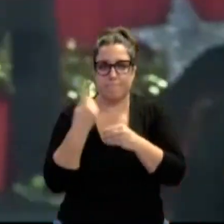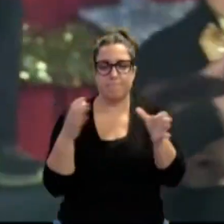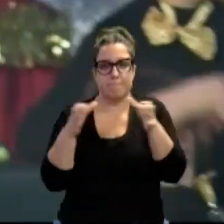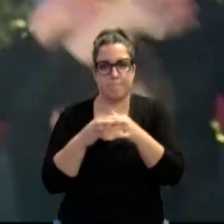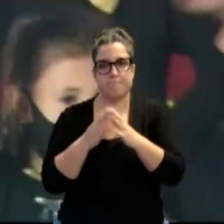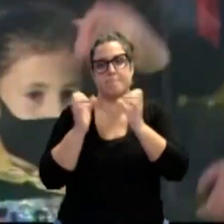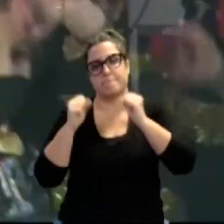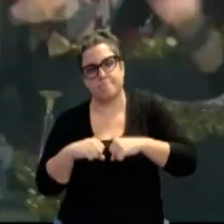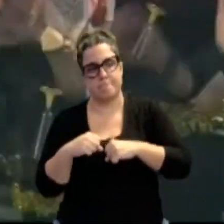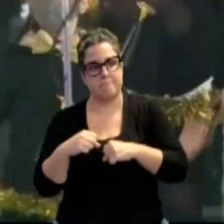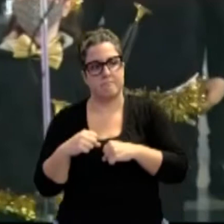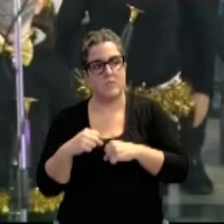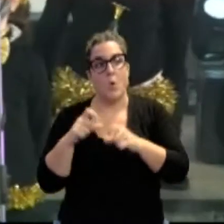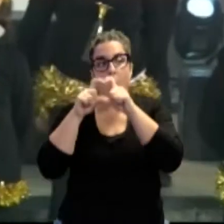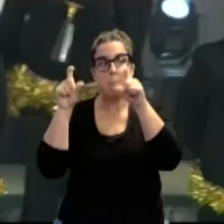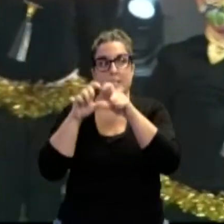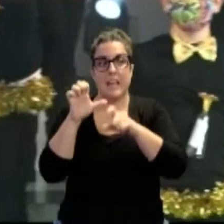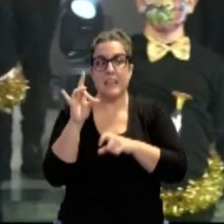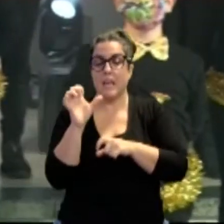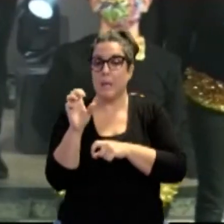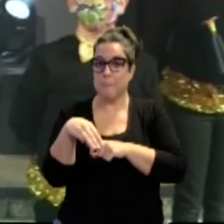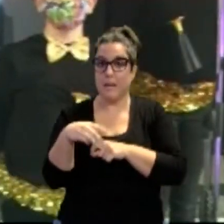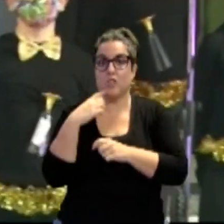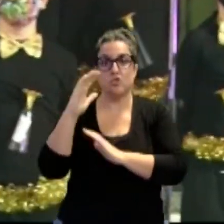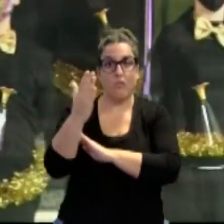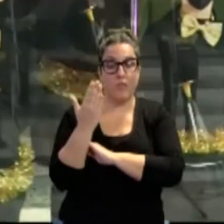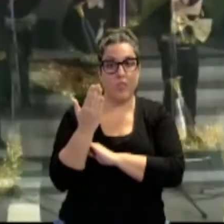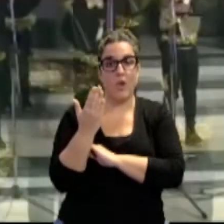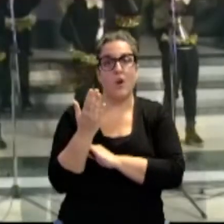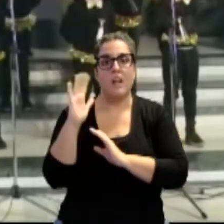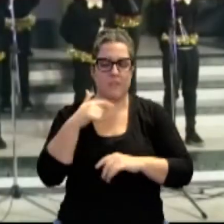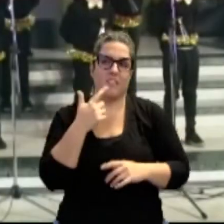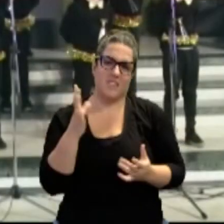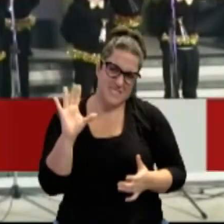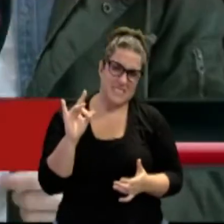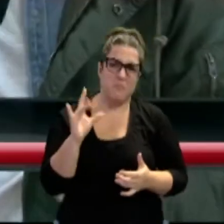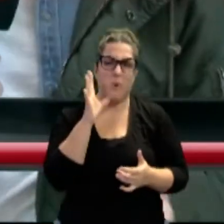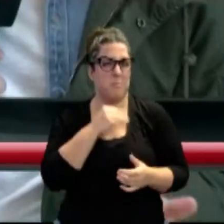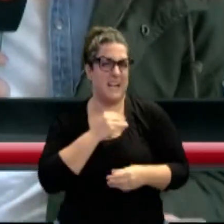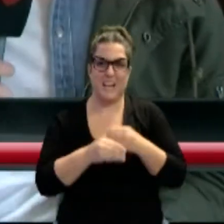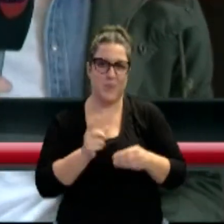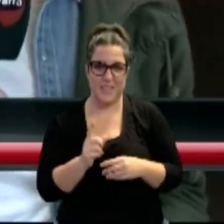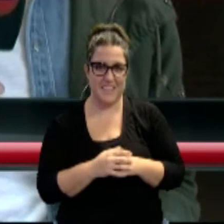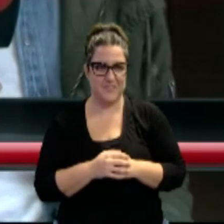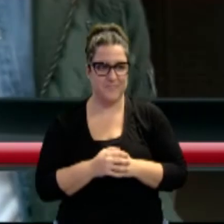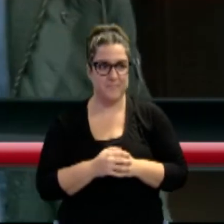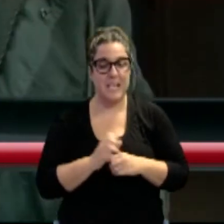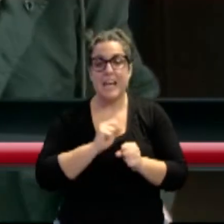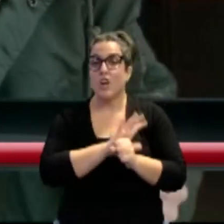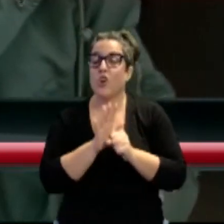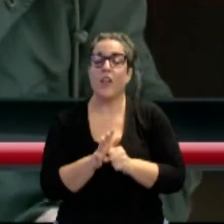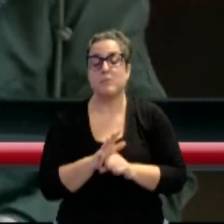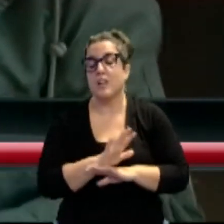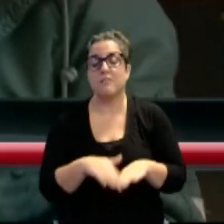empresa TDM nos ofreció y bueno, pues nos animamos porque era una pena pues no hacerlo. El coronavirus ha obligado a los colegios